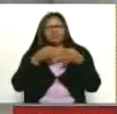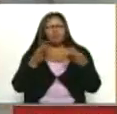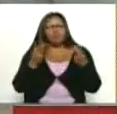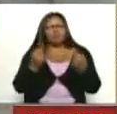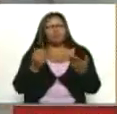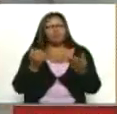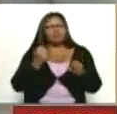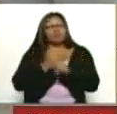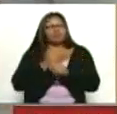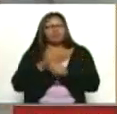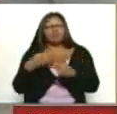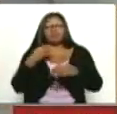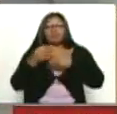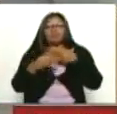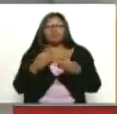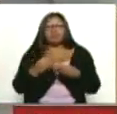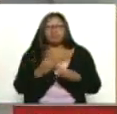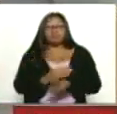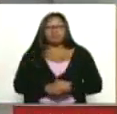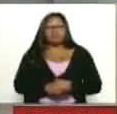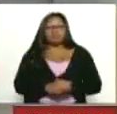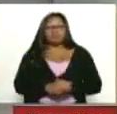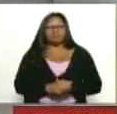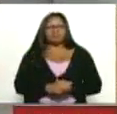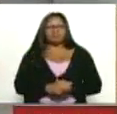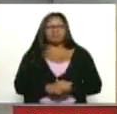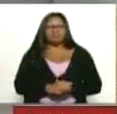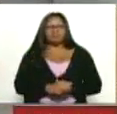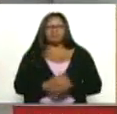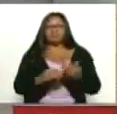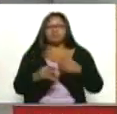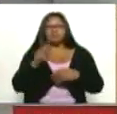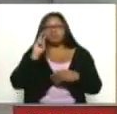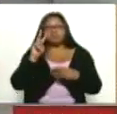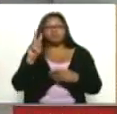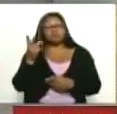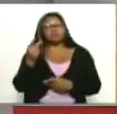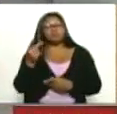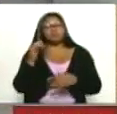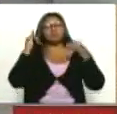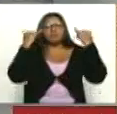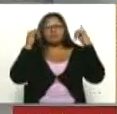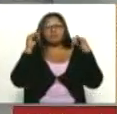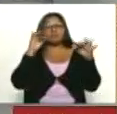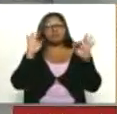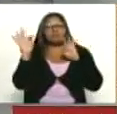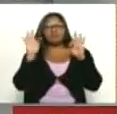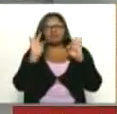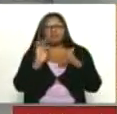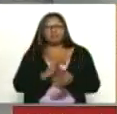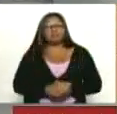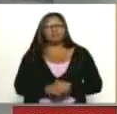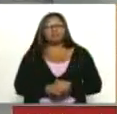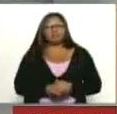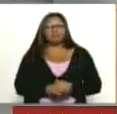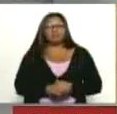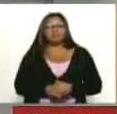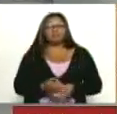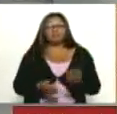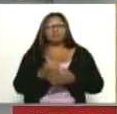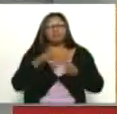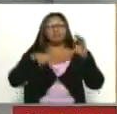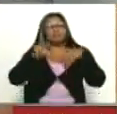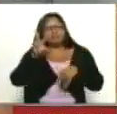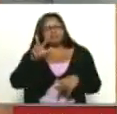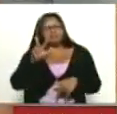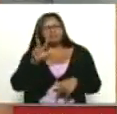hablando que se van a estar o que se va a poder presenciar en este segundo festival de teatro. Estamos hablando de más de 13 países